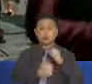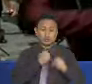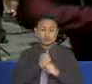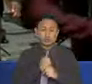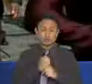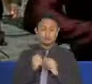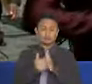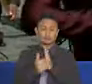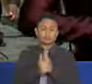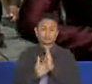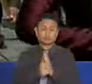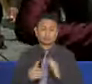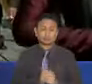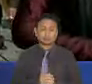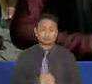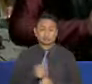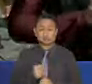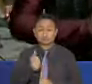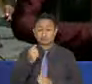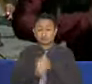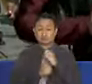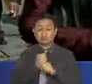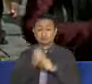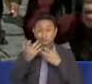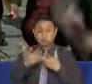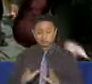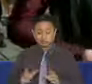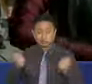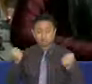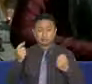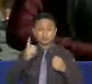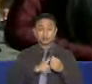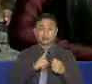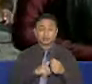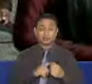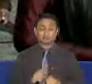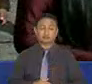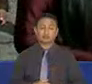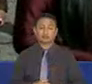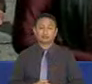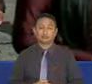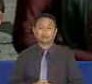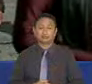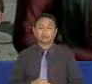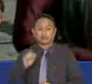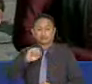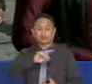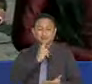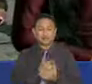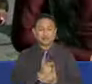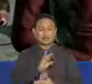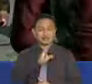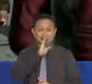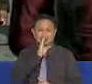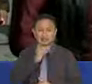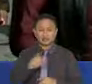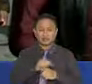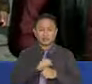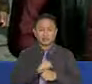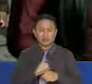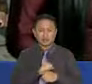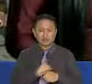preparados casi se termina el año y en las fiestas de la capital ustedes van a cerrar con broche de oro Sí eso siempre nosotros estamos